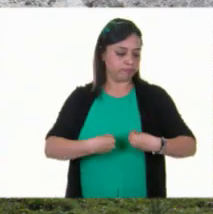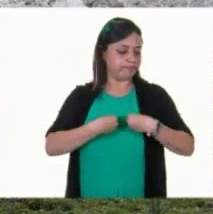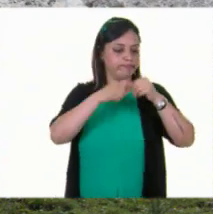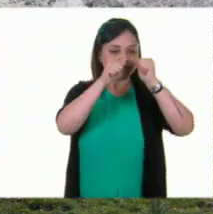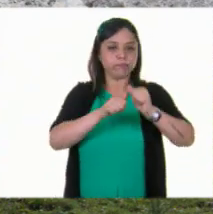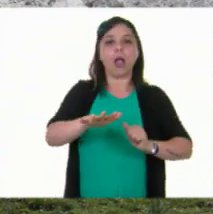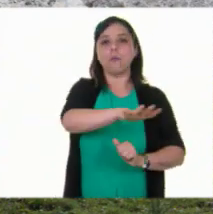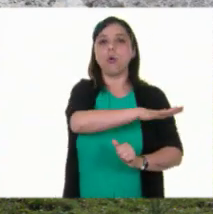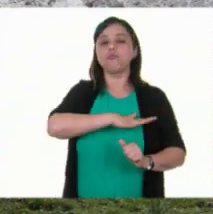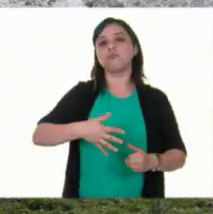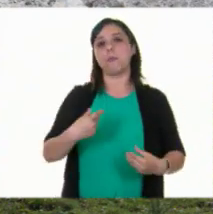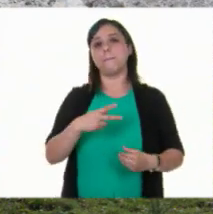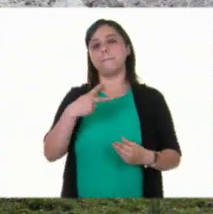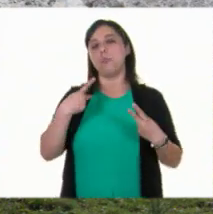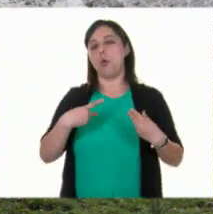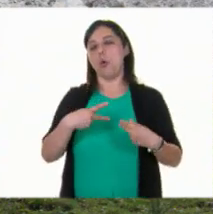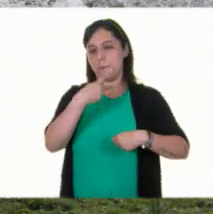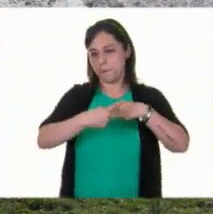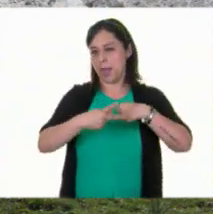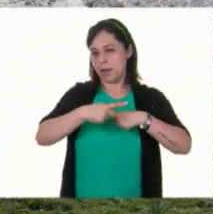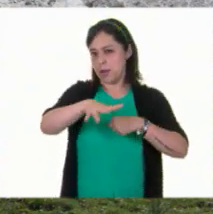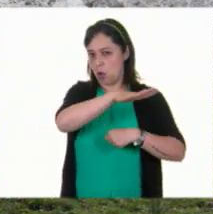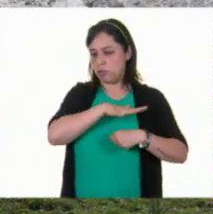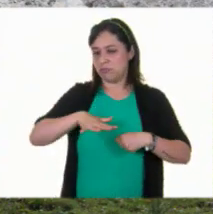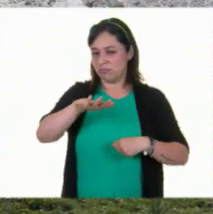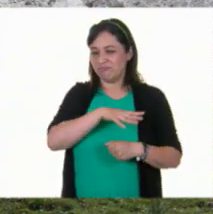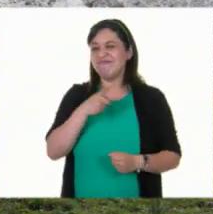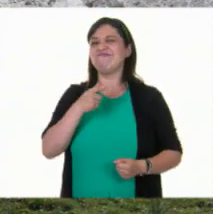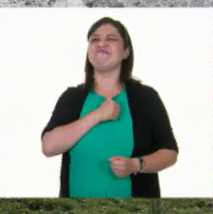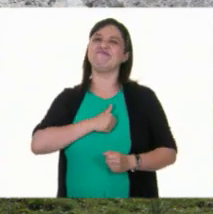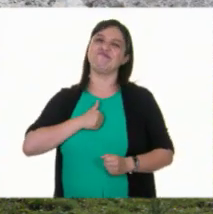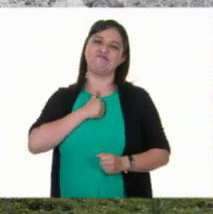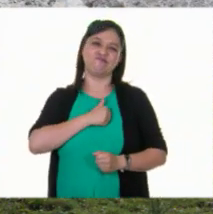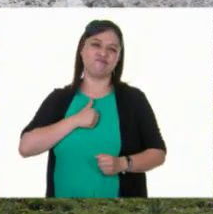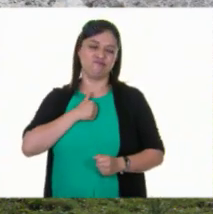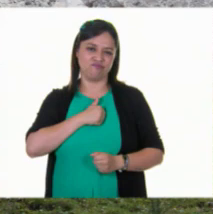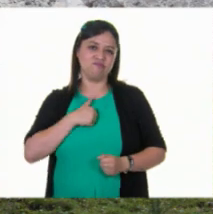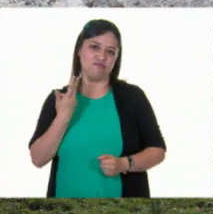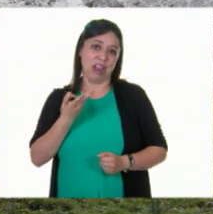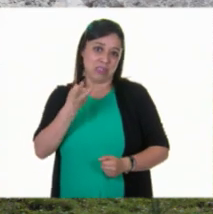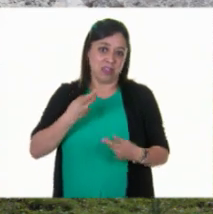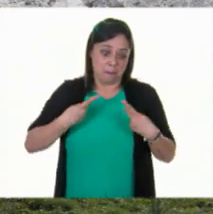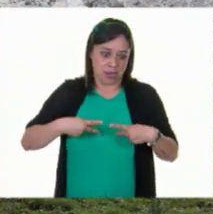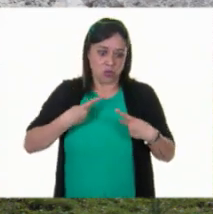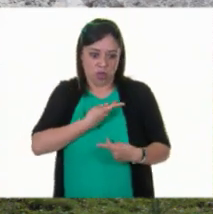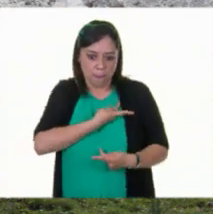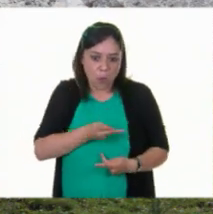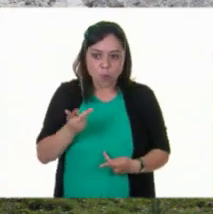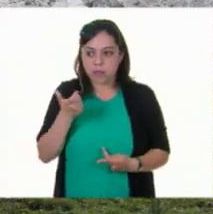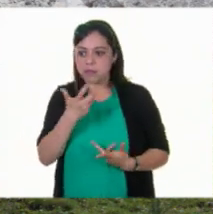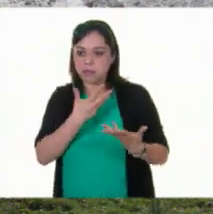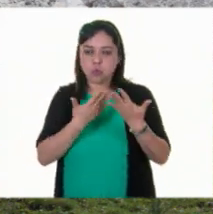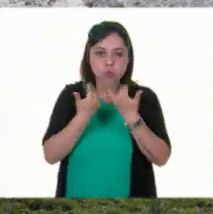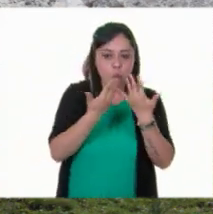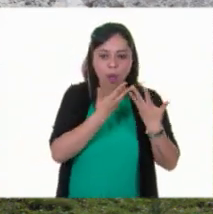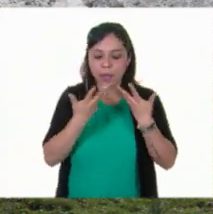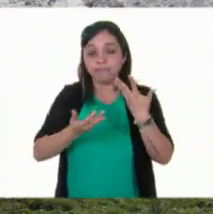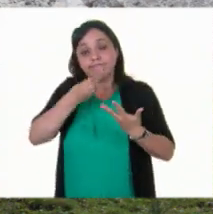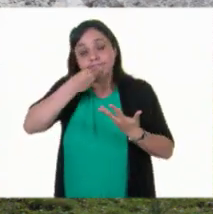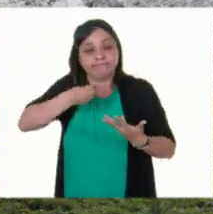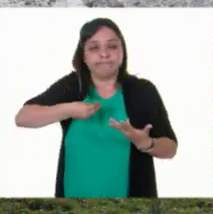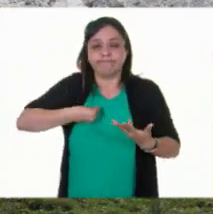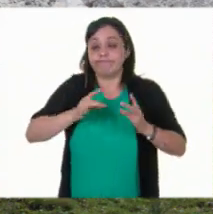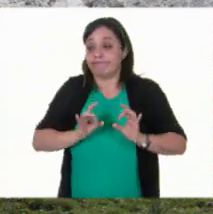Qué lamentable es eso, maestra, que gente sufra desastres porque no tiene recursos para vivir en lugares más seguros. Así es,